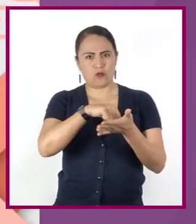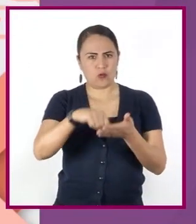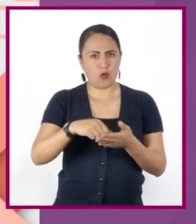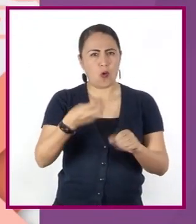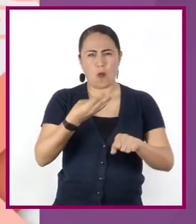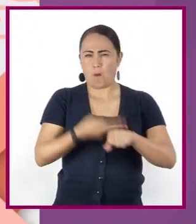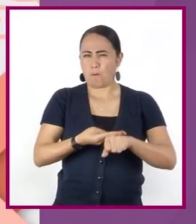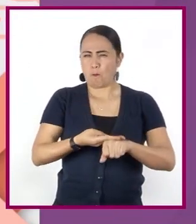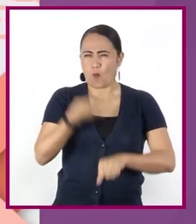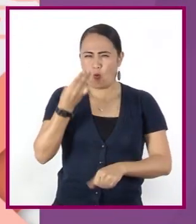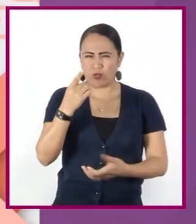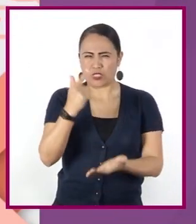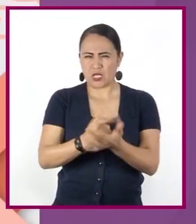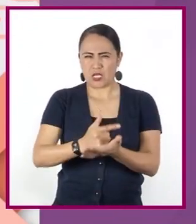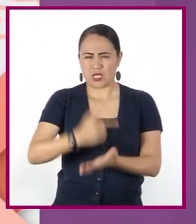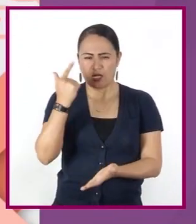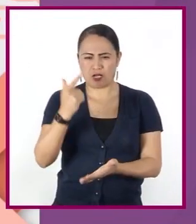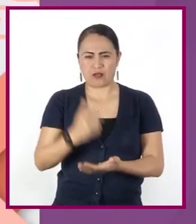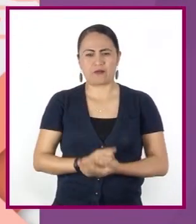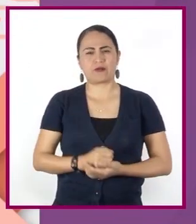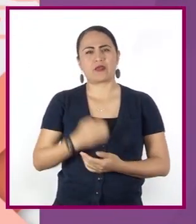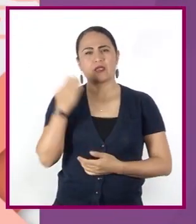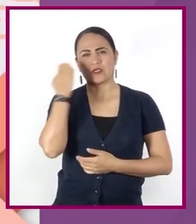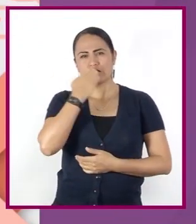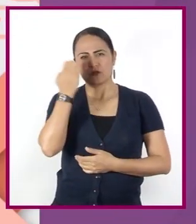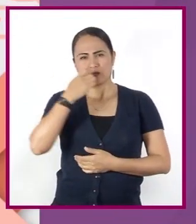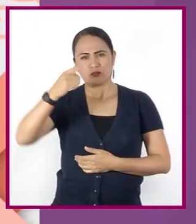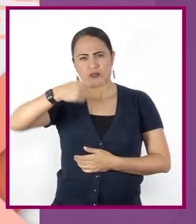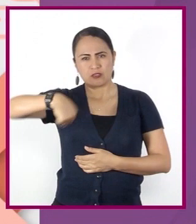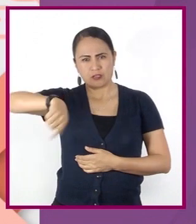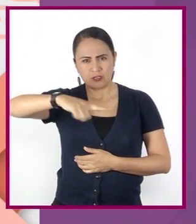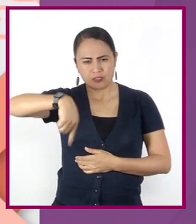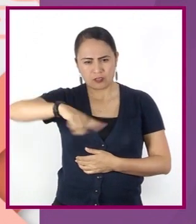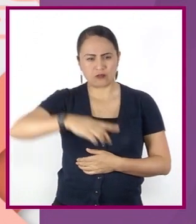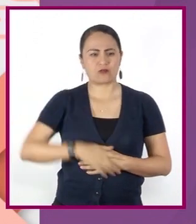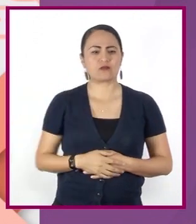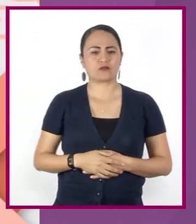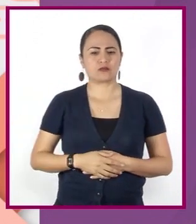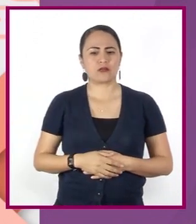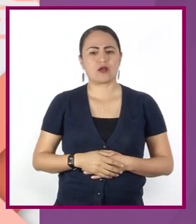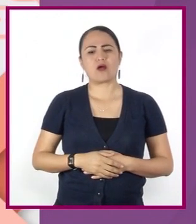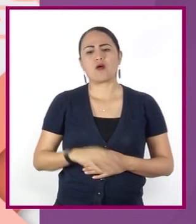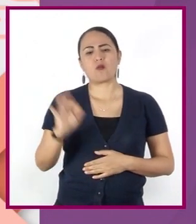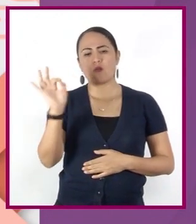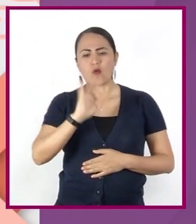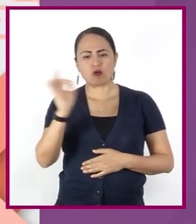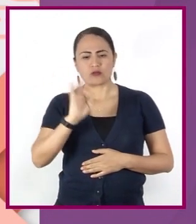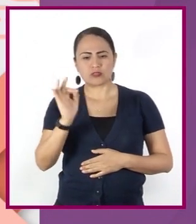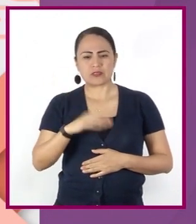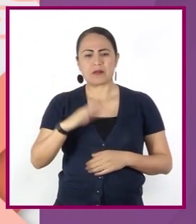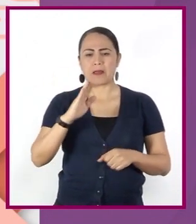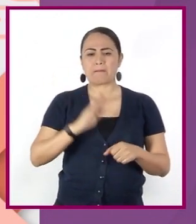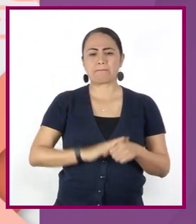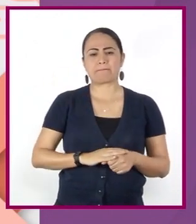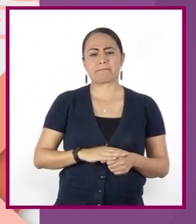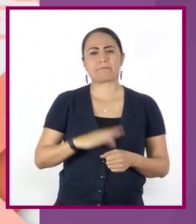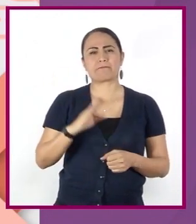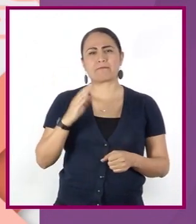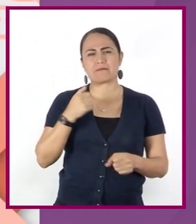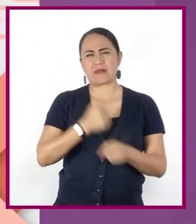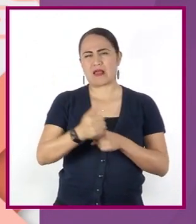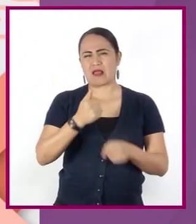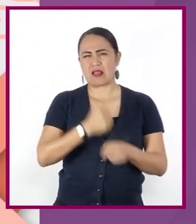grave, estudiantil, posible, propios, muy profundo y maltratado. Muy